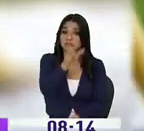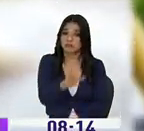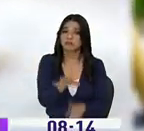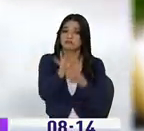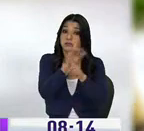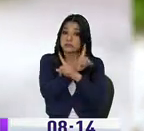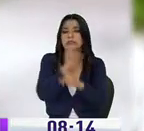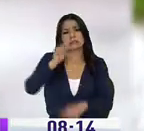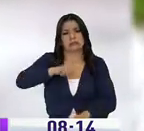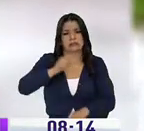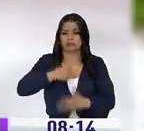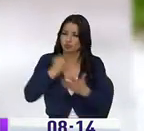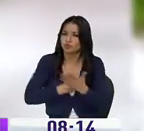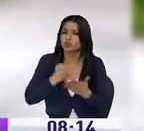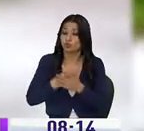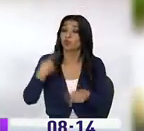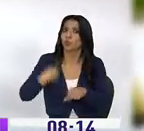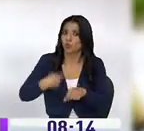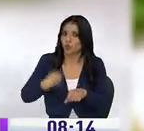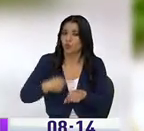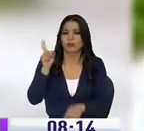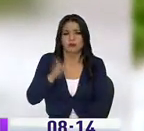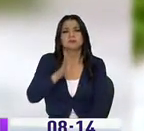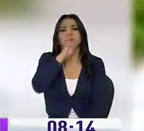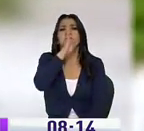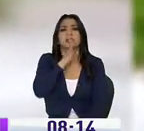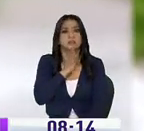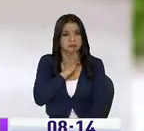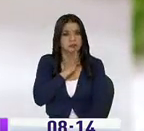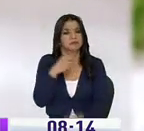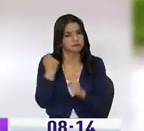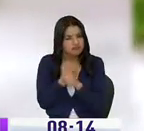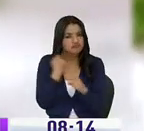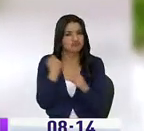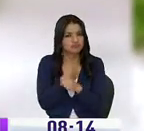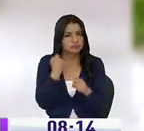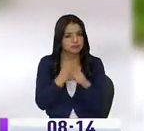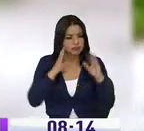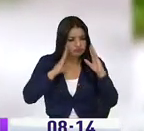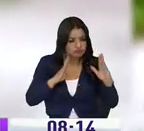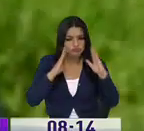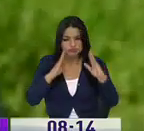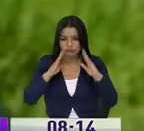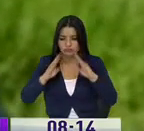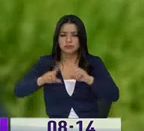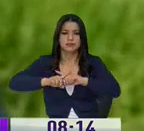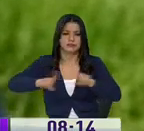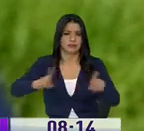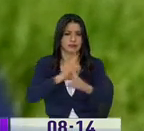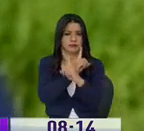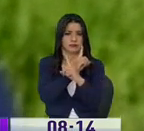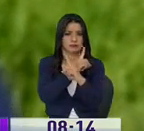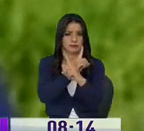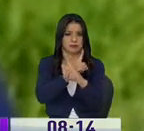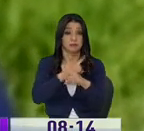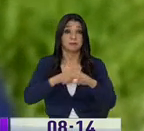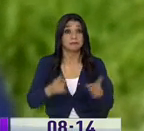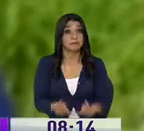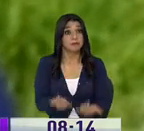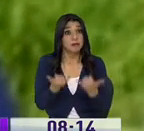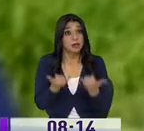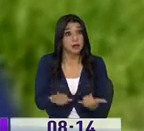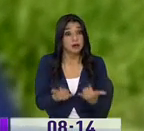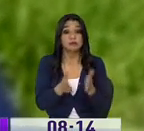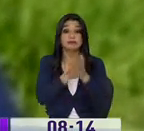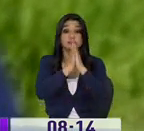es arduo y que se necesita paciencia para poder trabajar con las diversas discapacidades. Ahora espera que